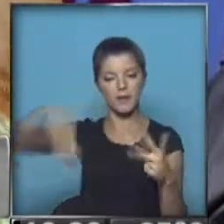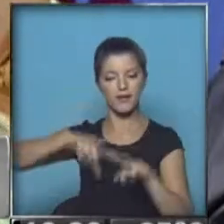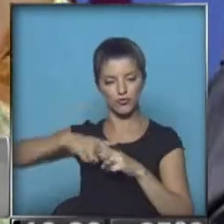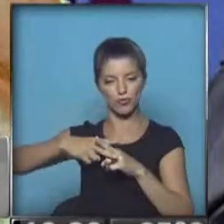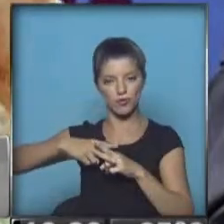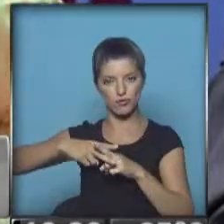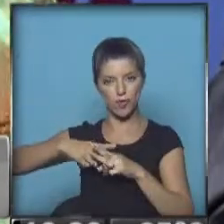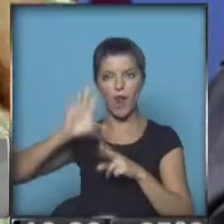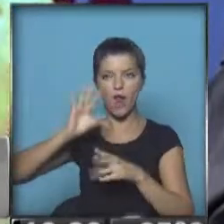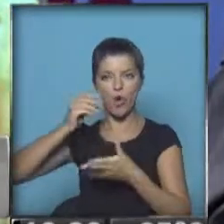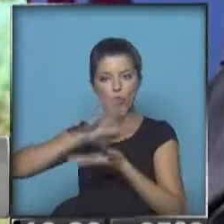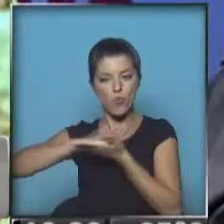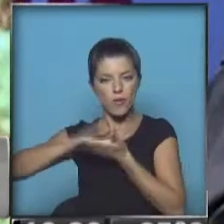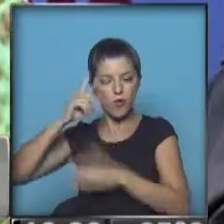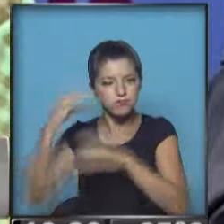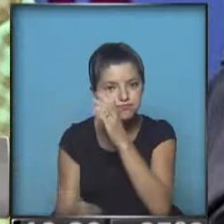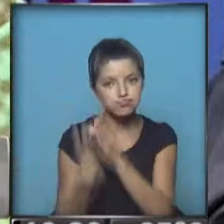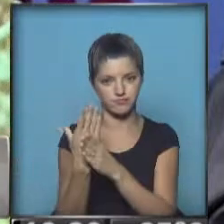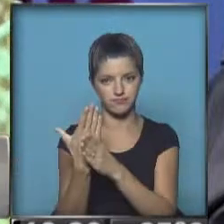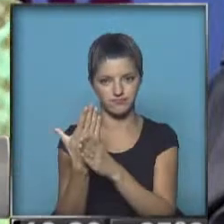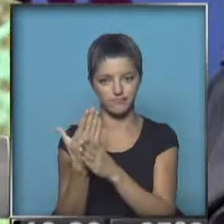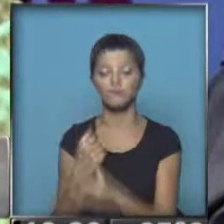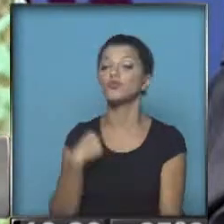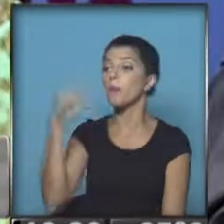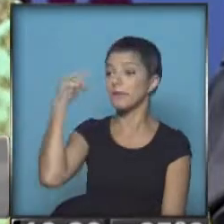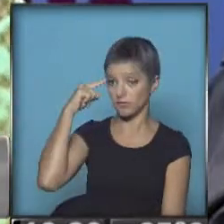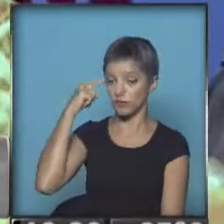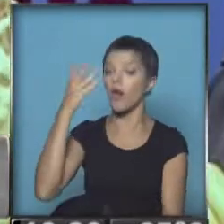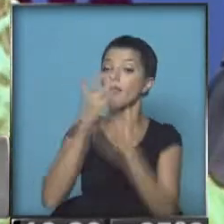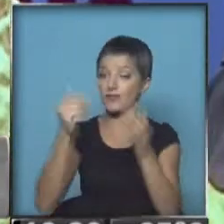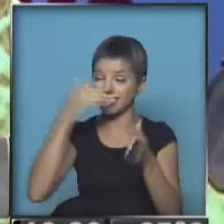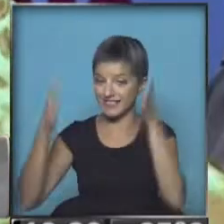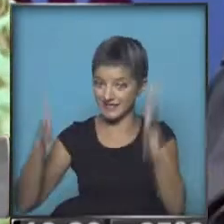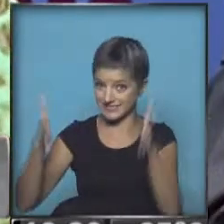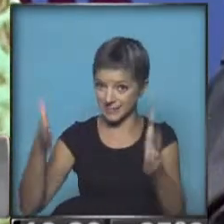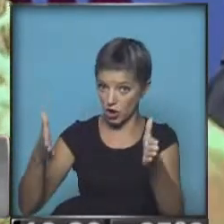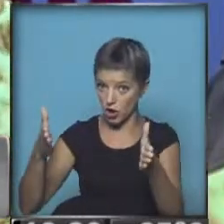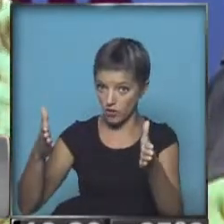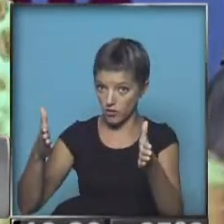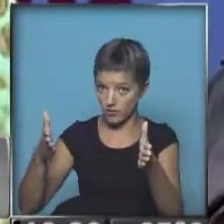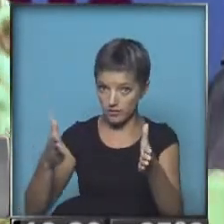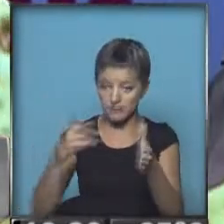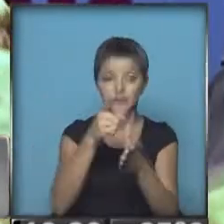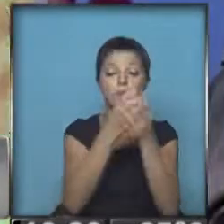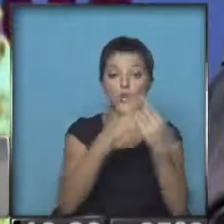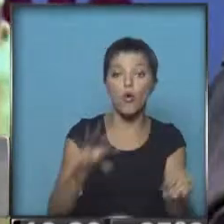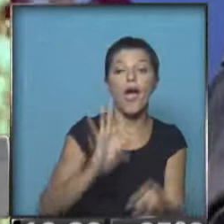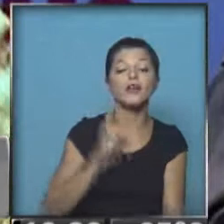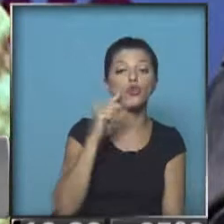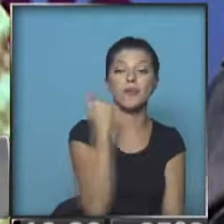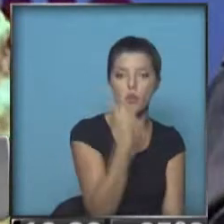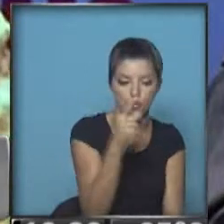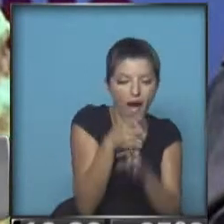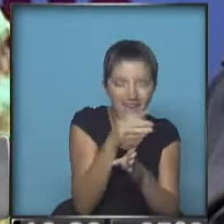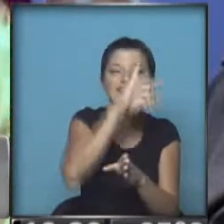nuevo. Algo que es esto. Yo creo que el fin de ciclo realmente se produjo en la Argentina en el año 2001. Ese